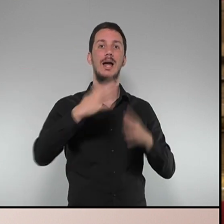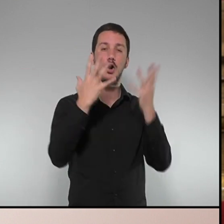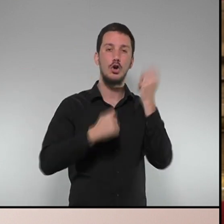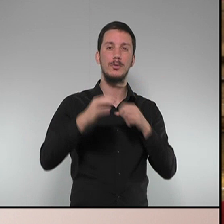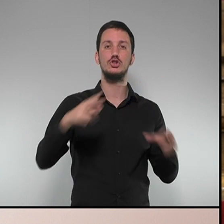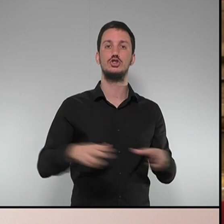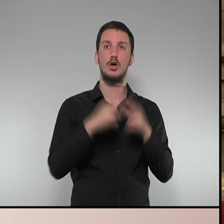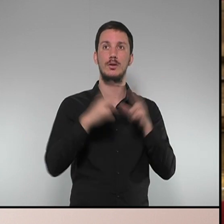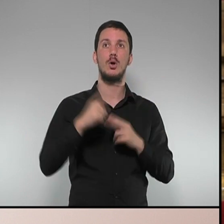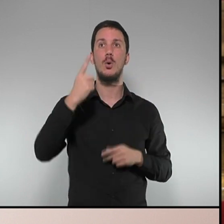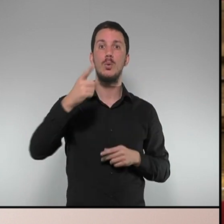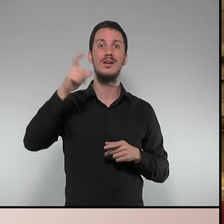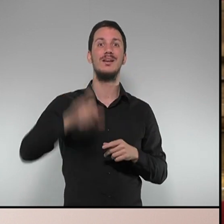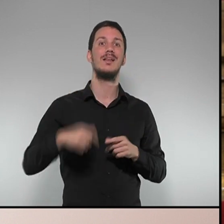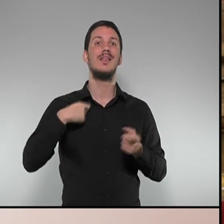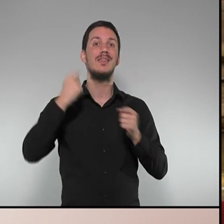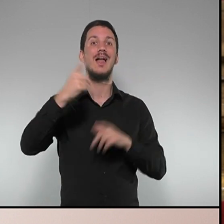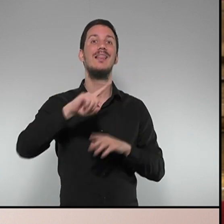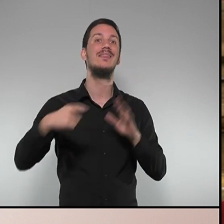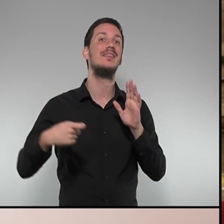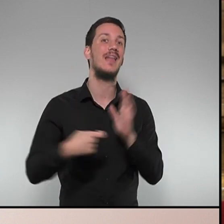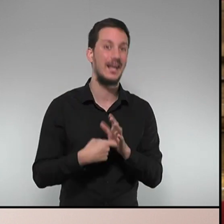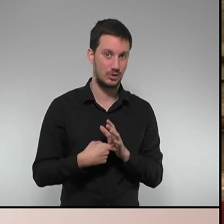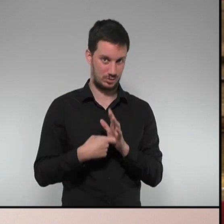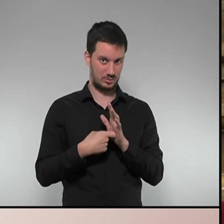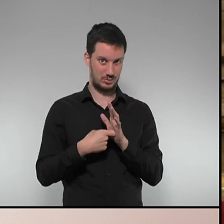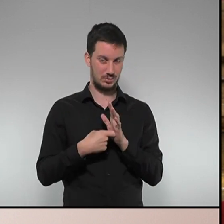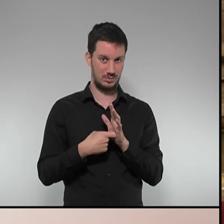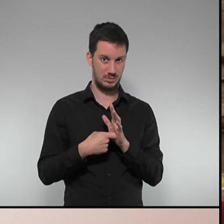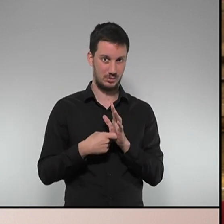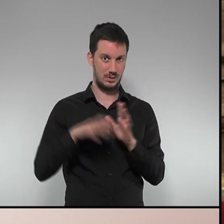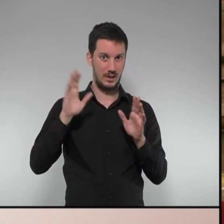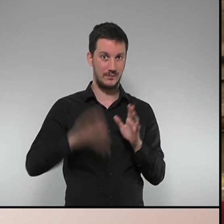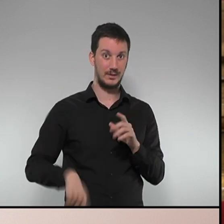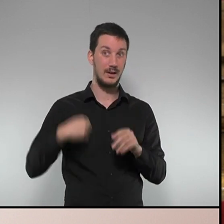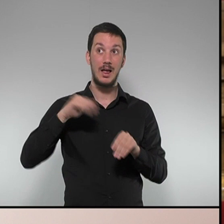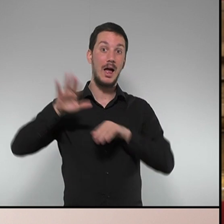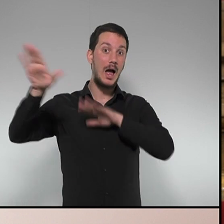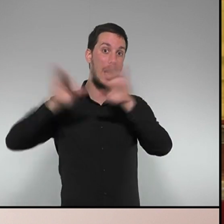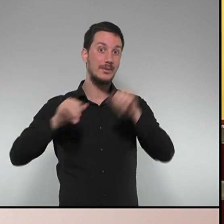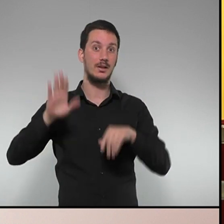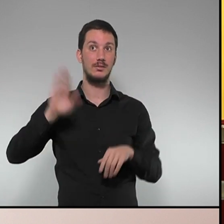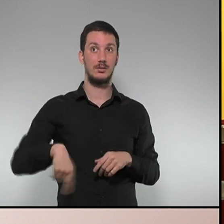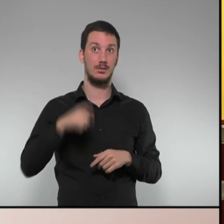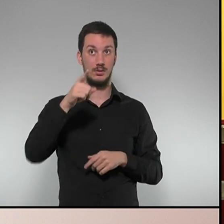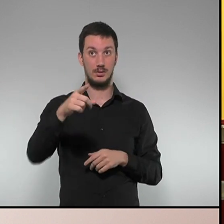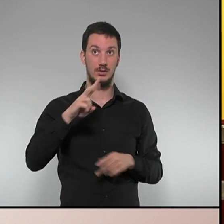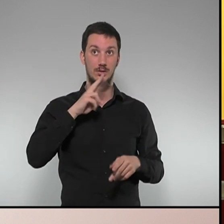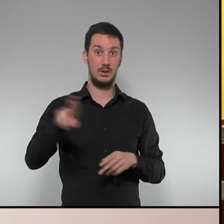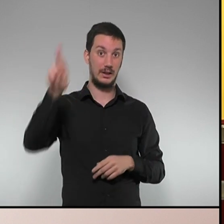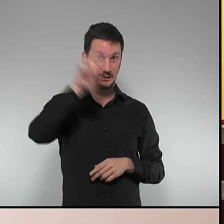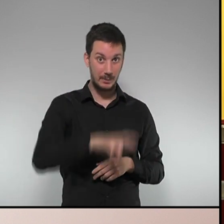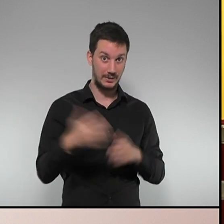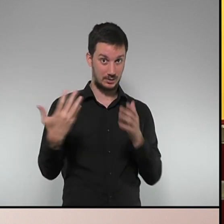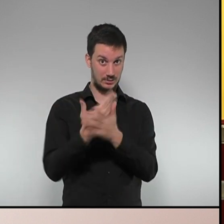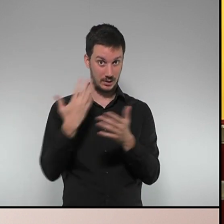Una medida que legitima el delito. Lo repito, legitima el delito, dispara el efecto llamada y utiliza de forma irregular el Exacte, ho està tornant a dir,